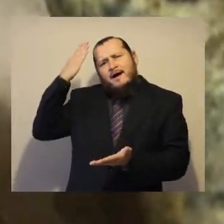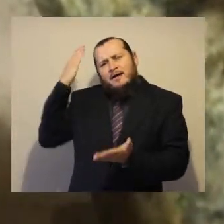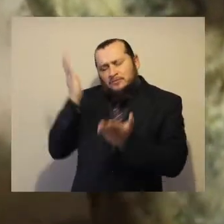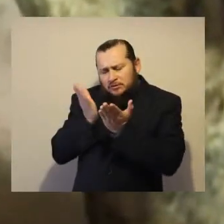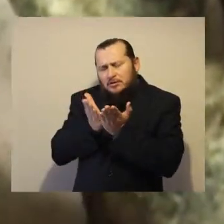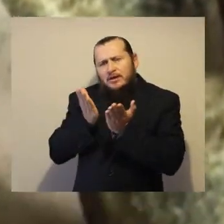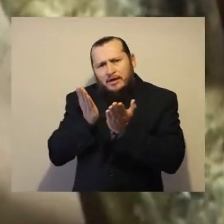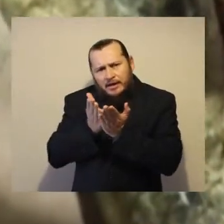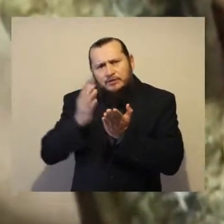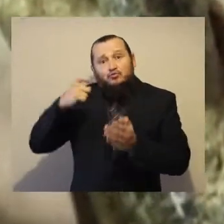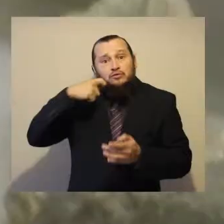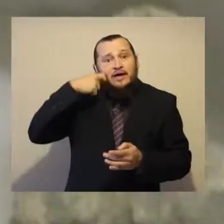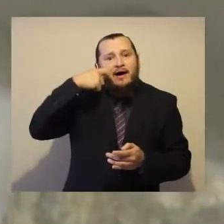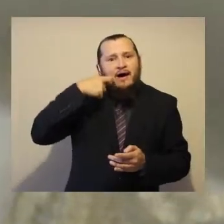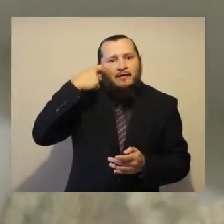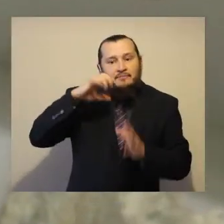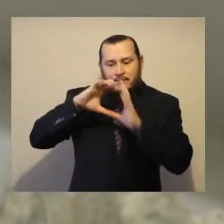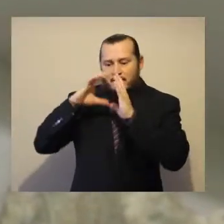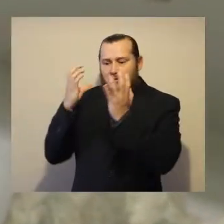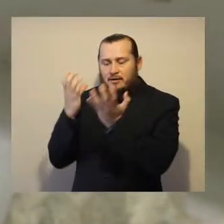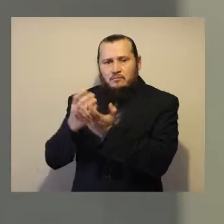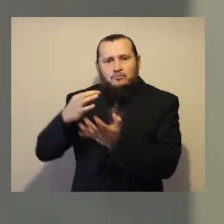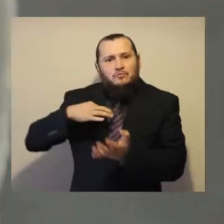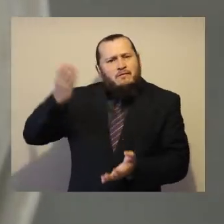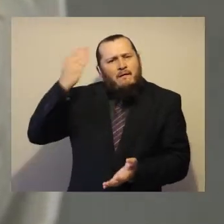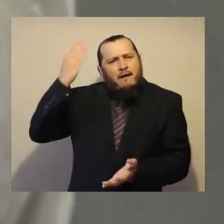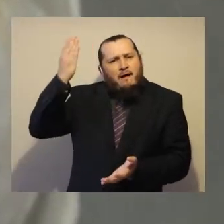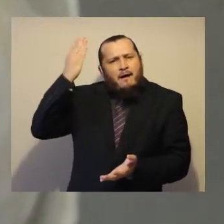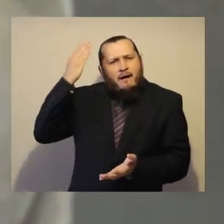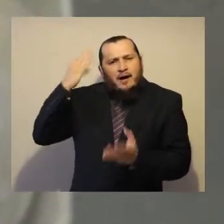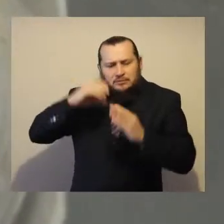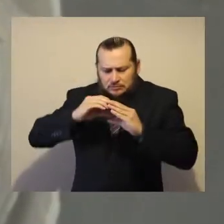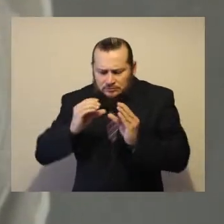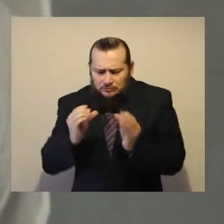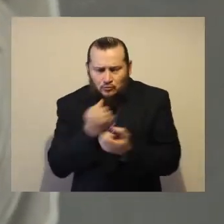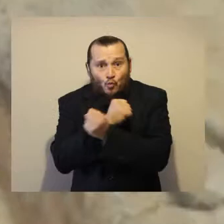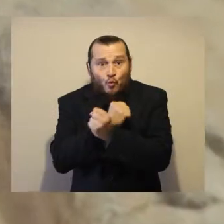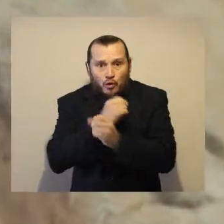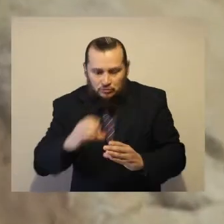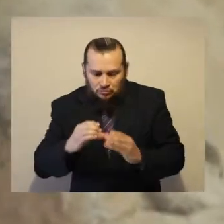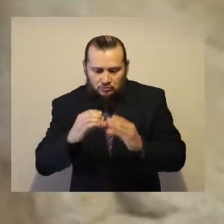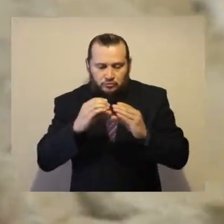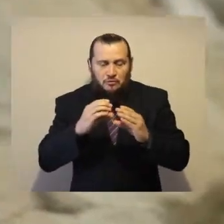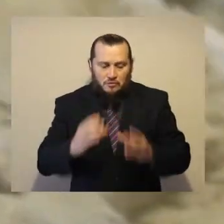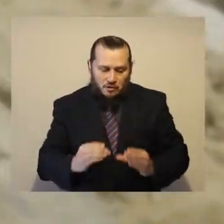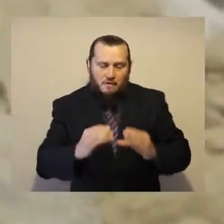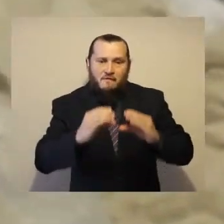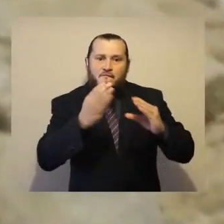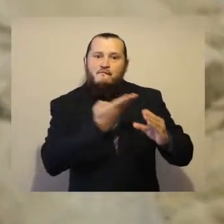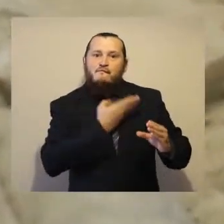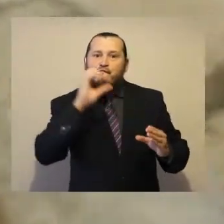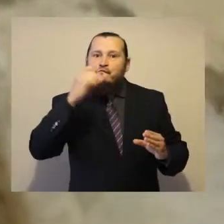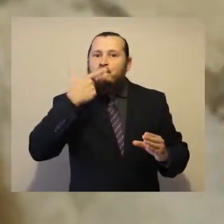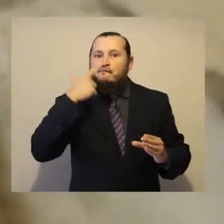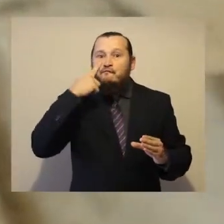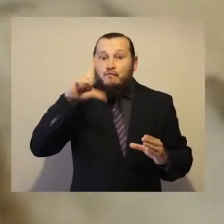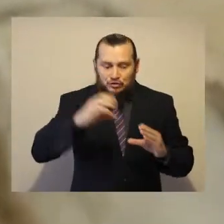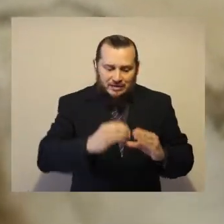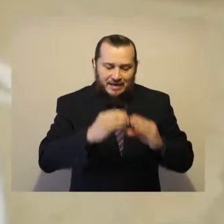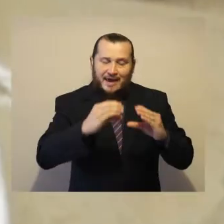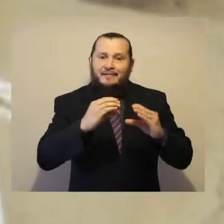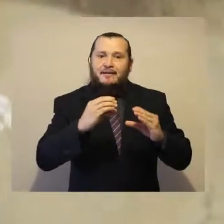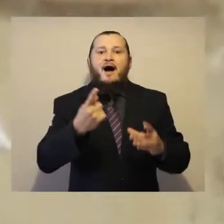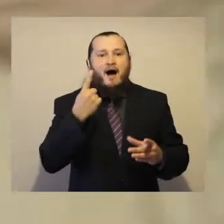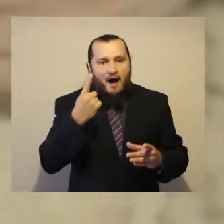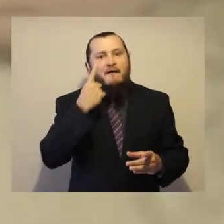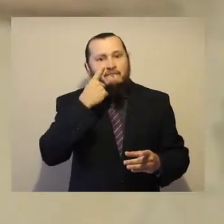geológica, interpretando el pasado de la vida sobre la Tierra a través de sus restos. Un fósil es todo resto o evidencia